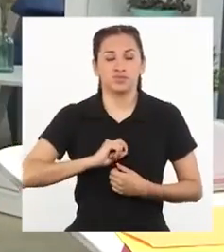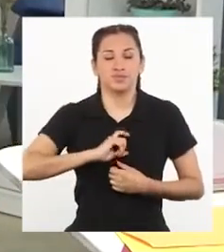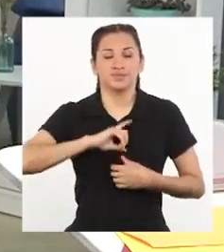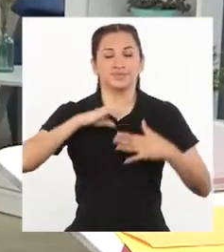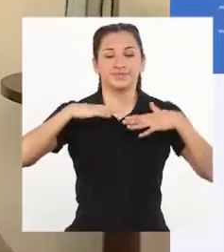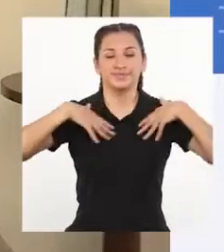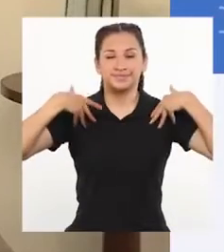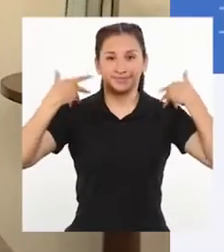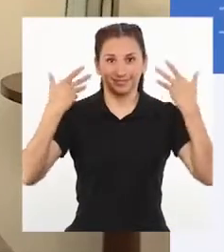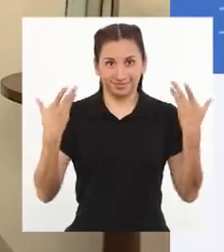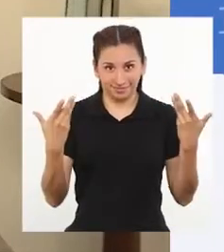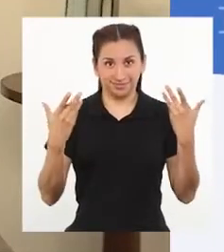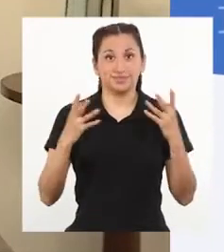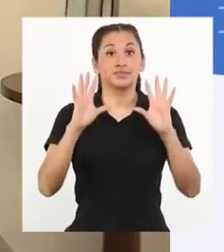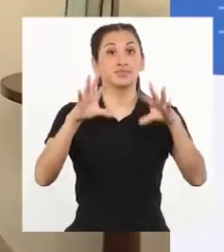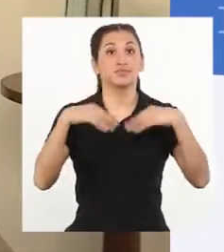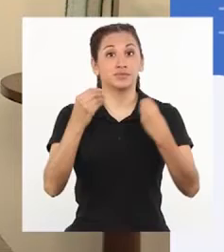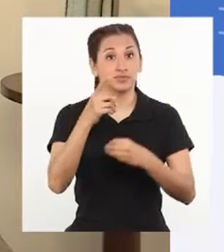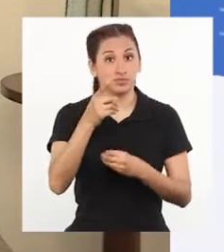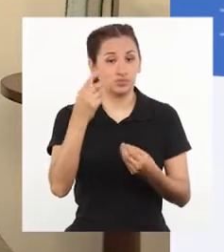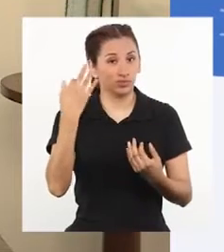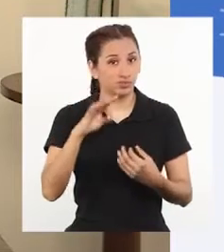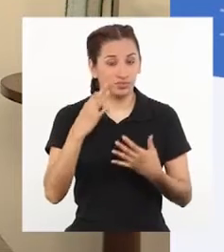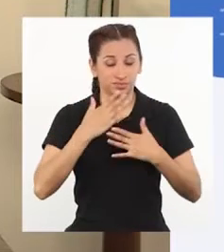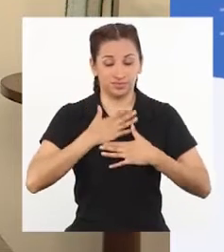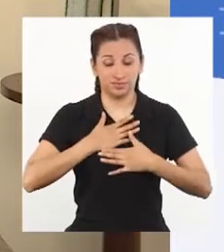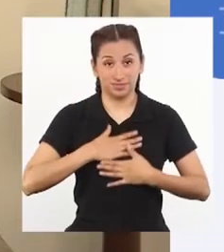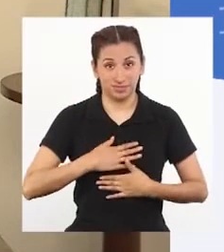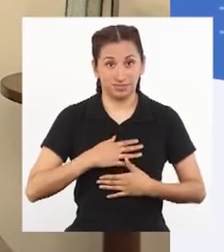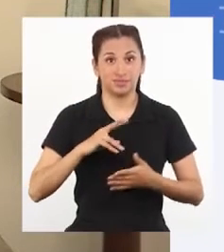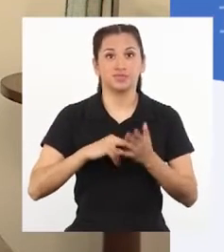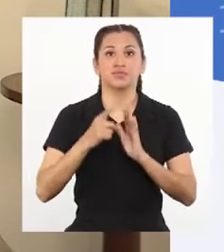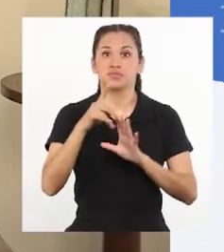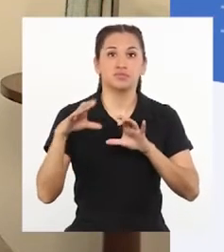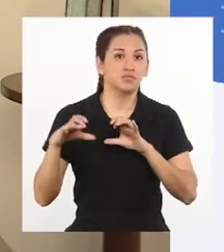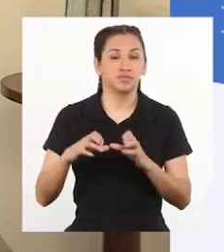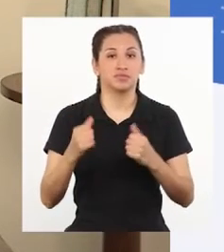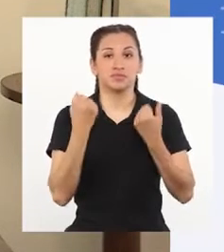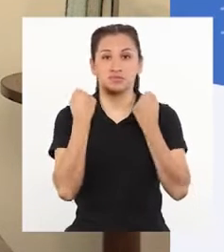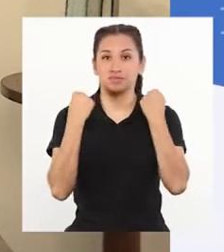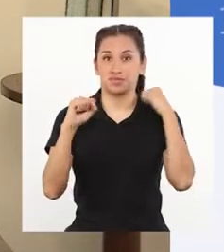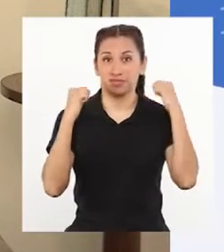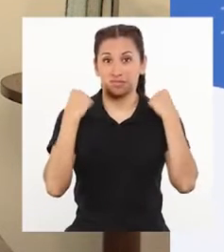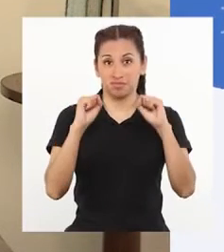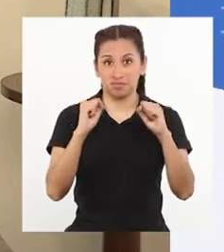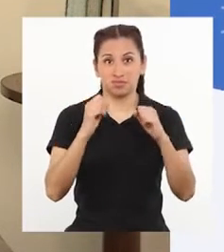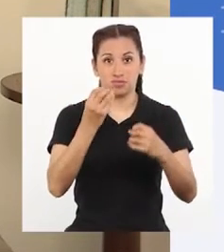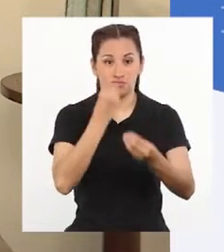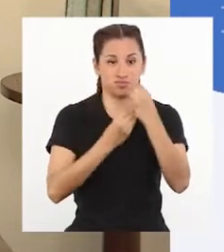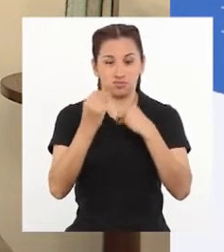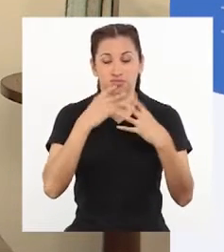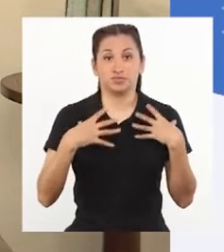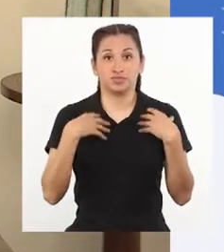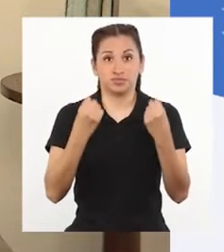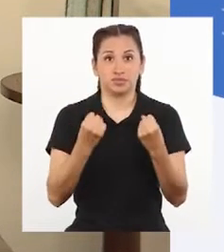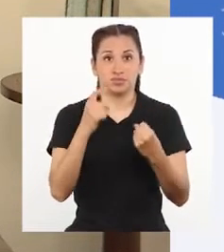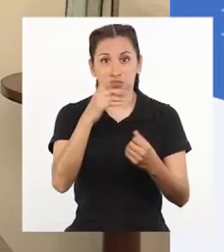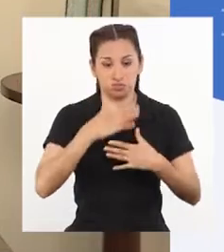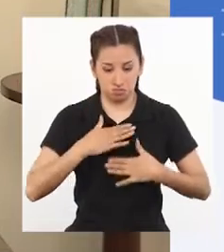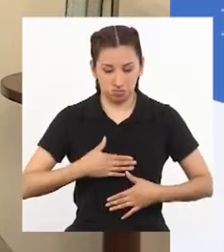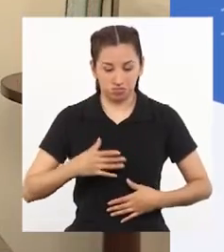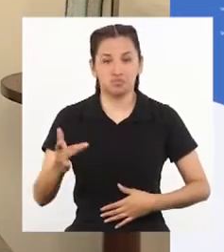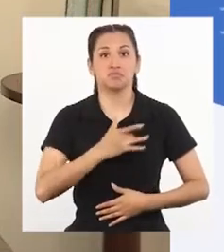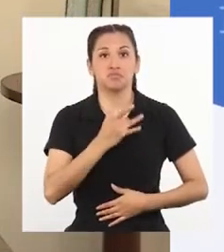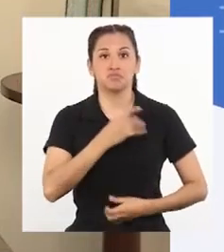ánimo. Así es, porque cuando estás relajado, haces deporte y comes sano, tu cuerpo simplemente